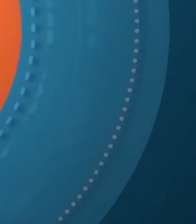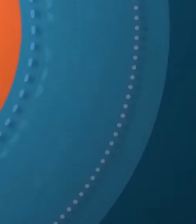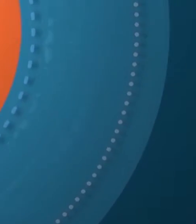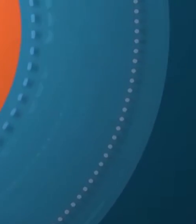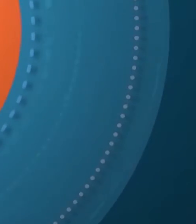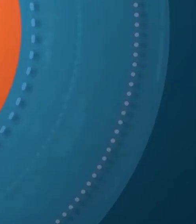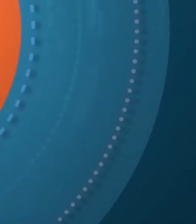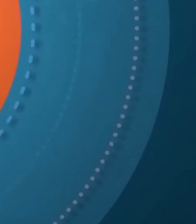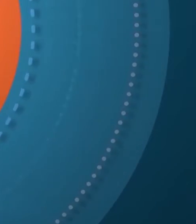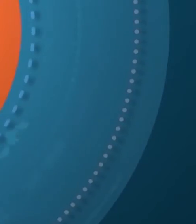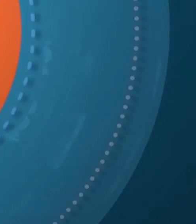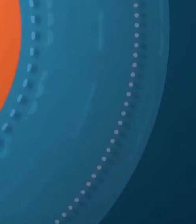¡Gracias! ¡Gracias!